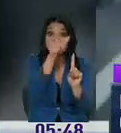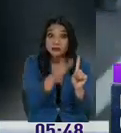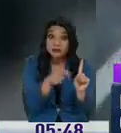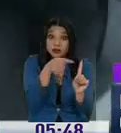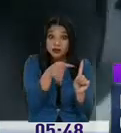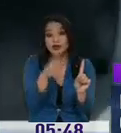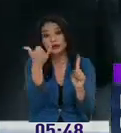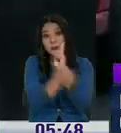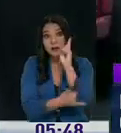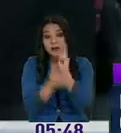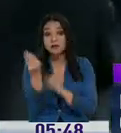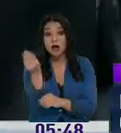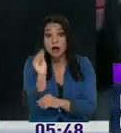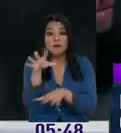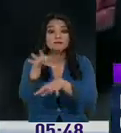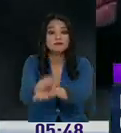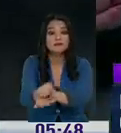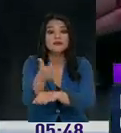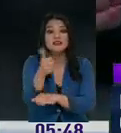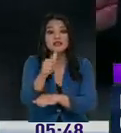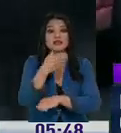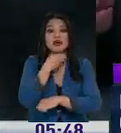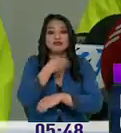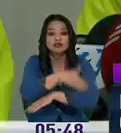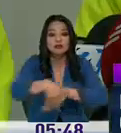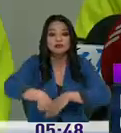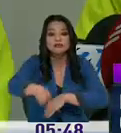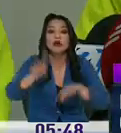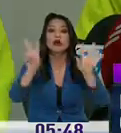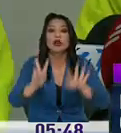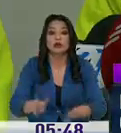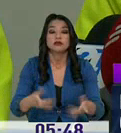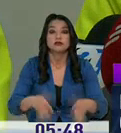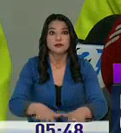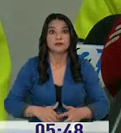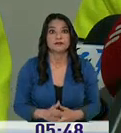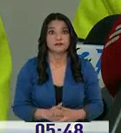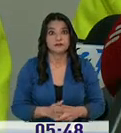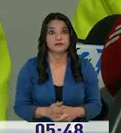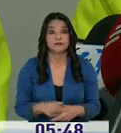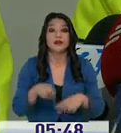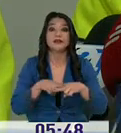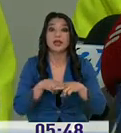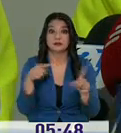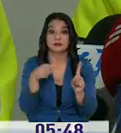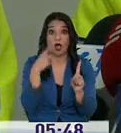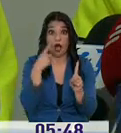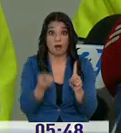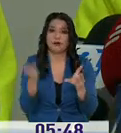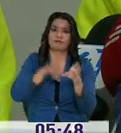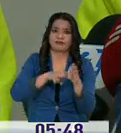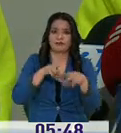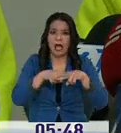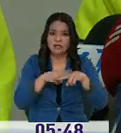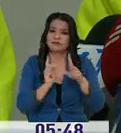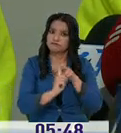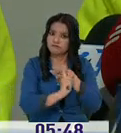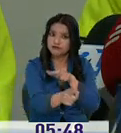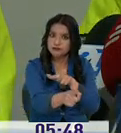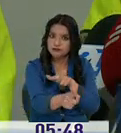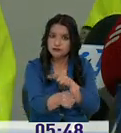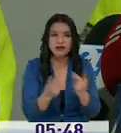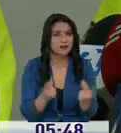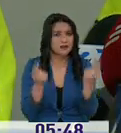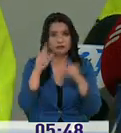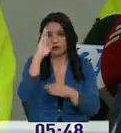extranjero en la avenida 10 de agosto y colon fue detenido en un taxi en nuestras unidades policiales en forma ininterrumpida